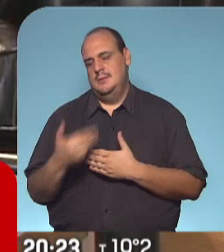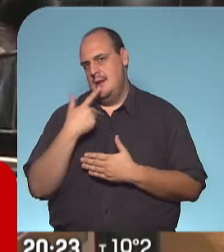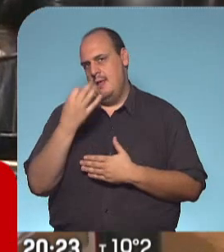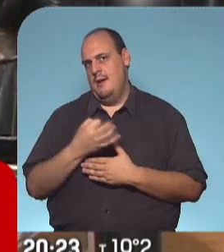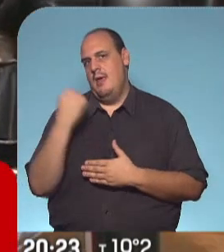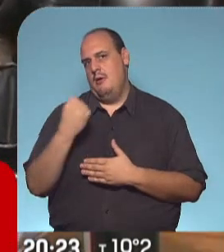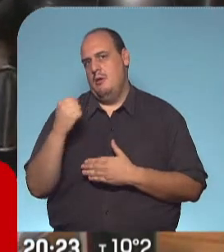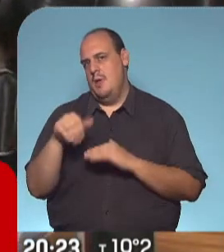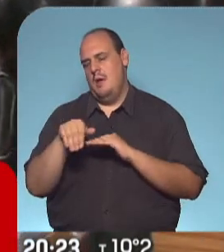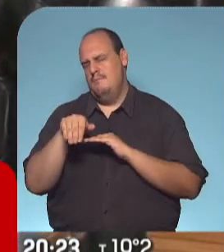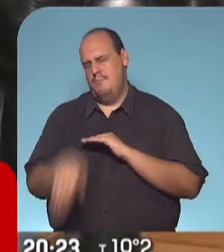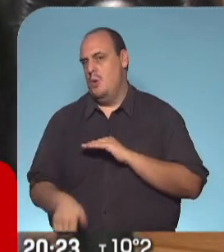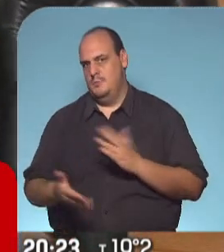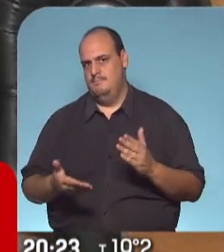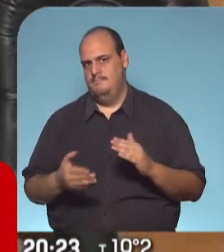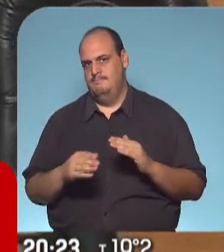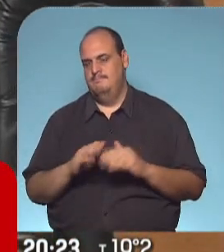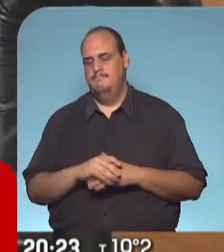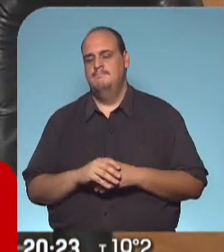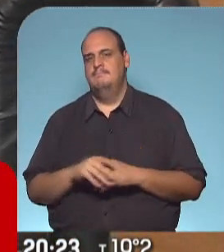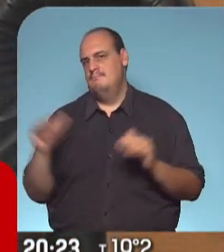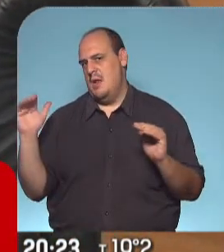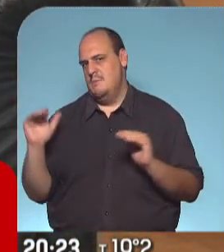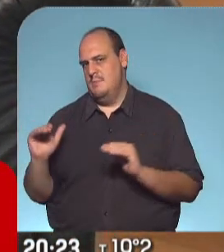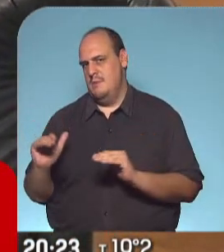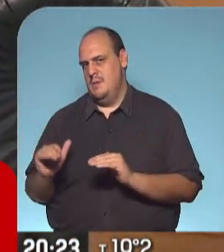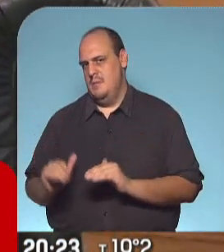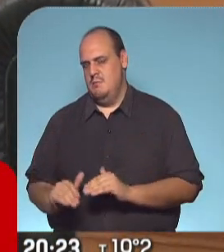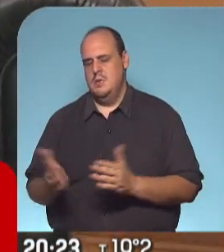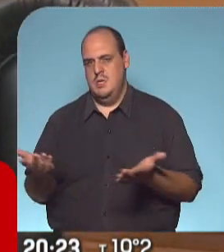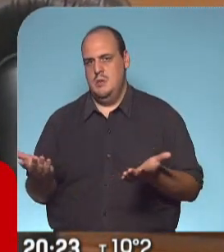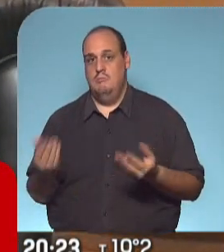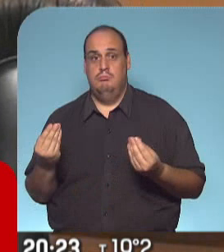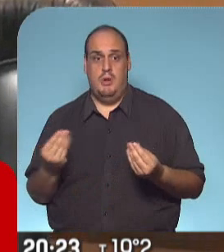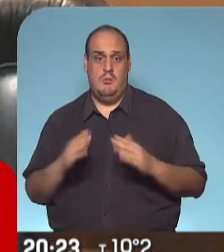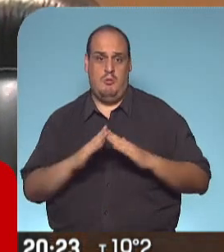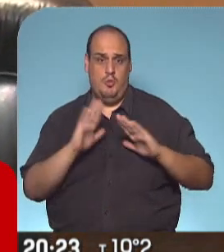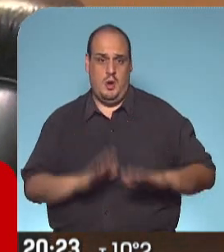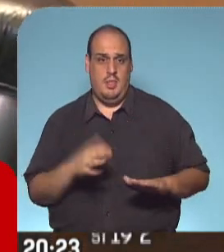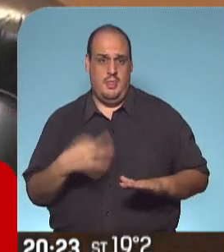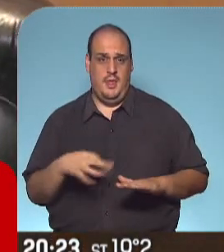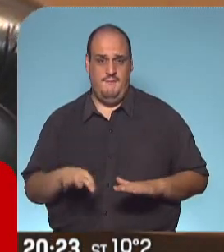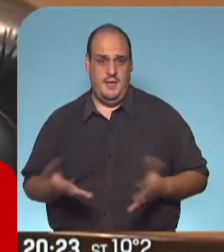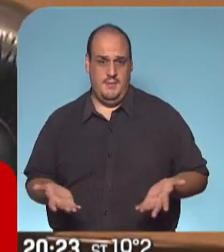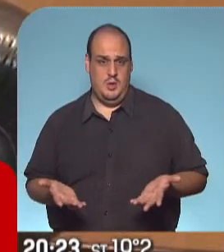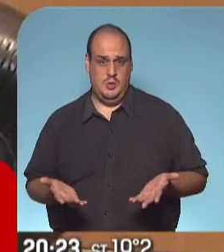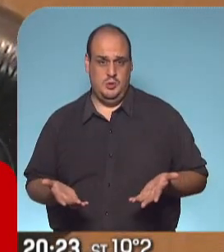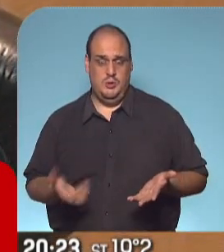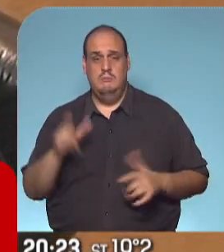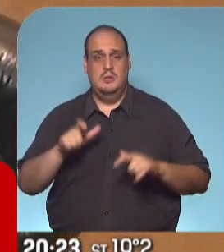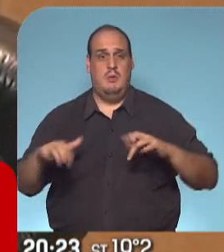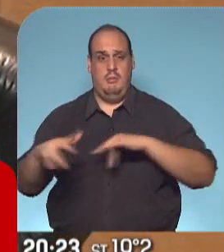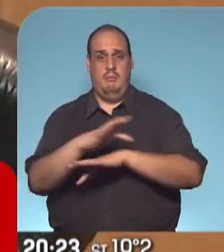económica está cayendo fuerte, pero es por la razón de que hemos tenido que establecer una cuarentena, impedir la